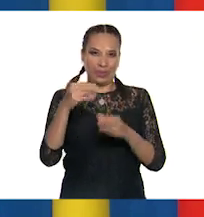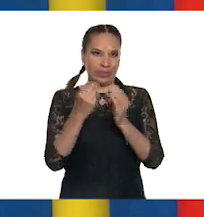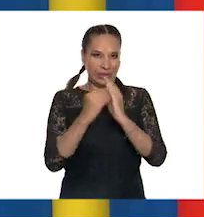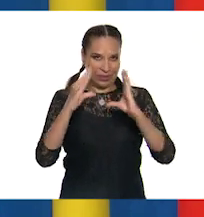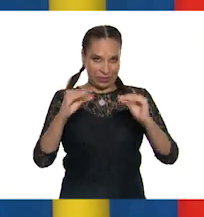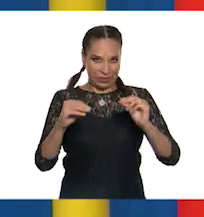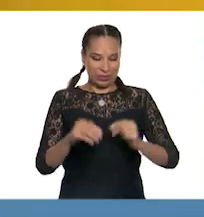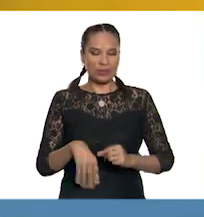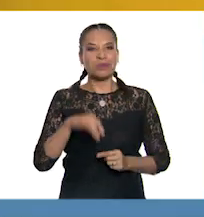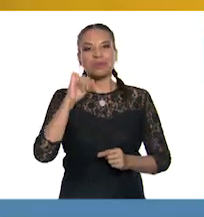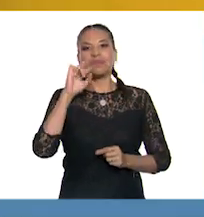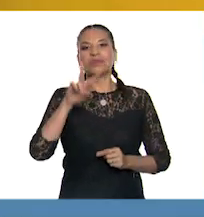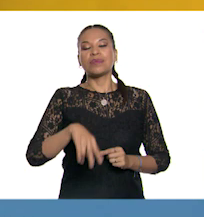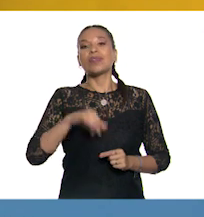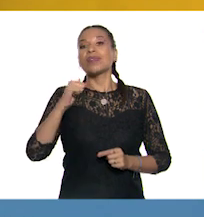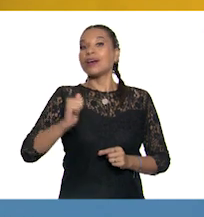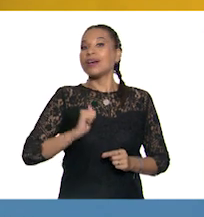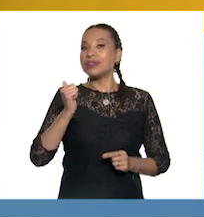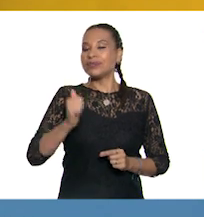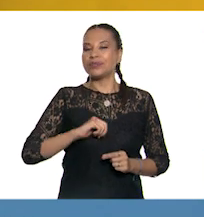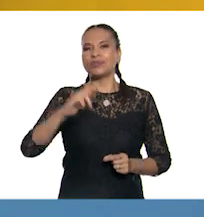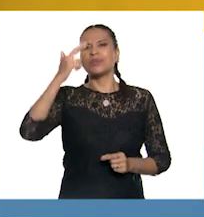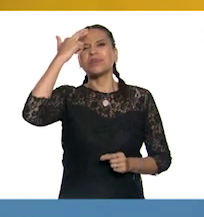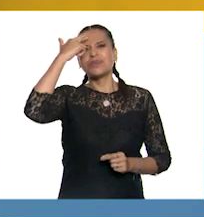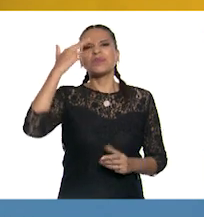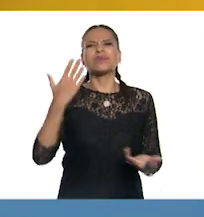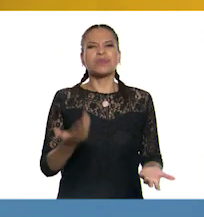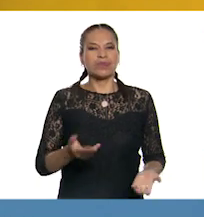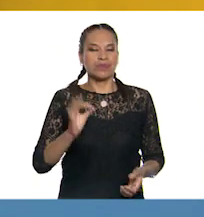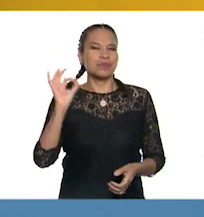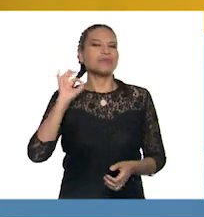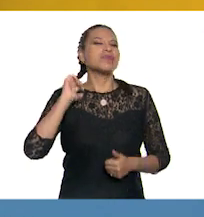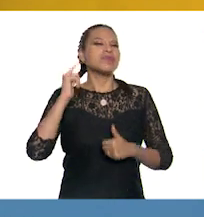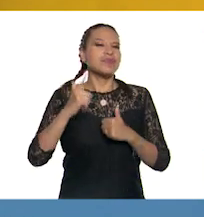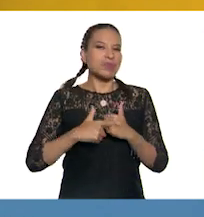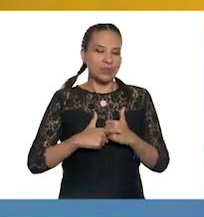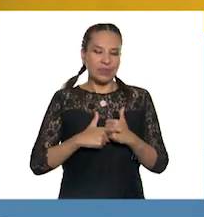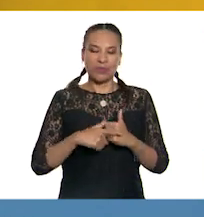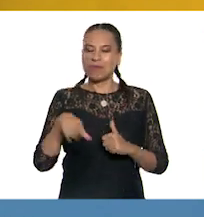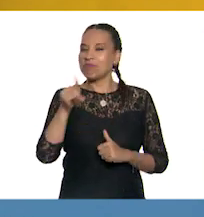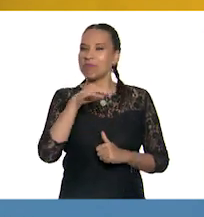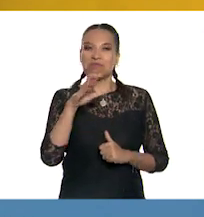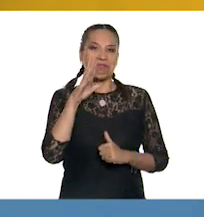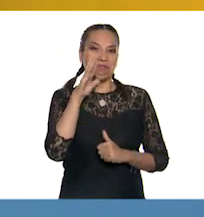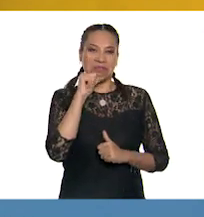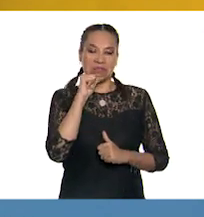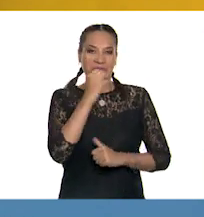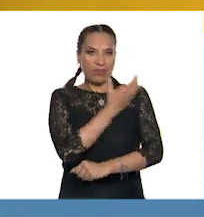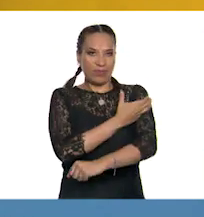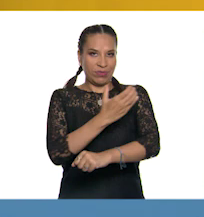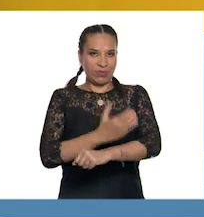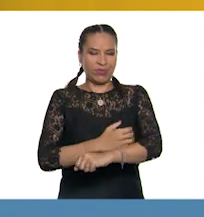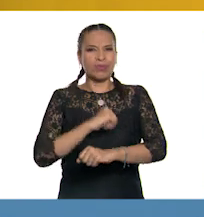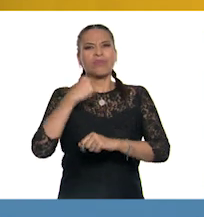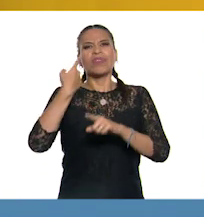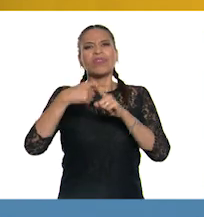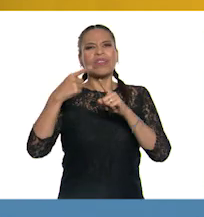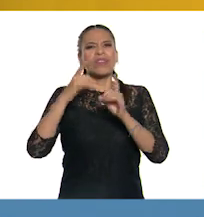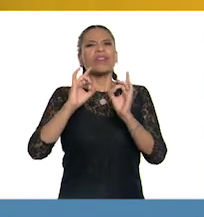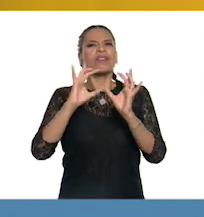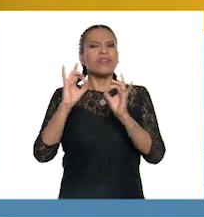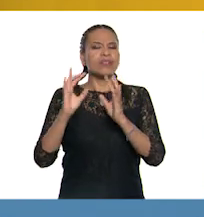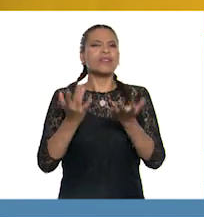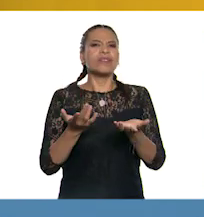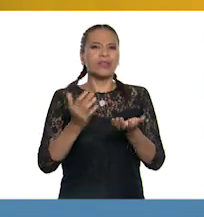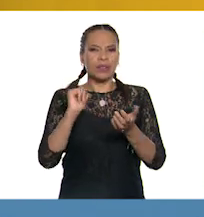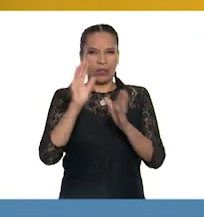clase. Así es, y aprovecho para recordarles que si por algún motivo no pudieron acompañarnos en alguna sesión, o